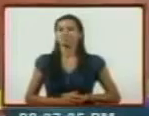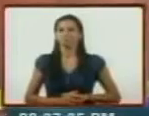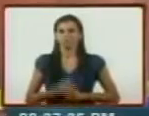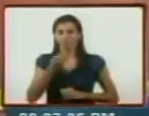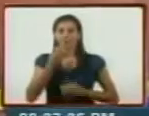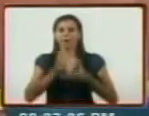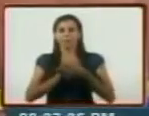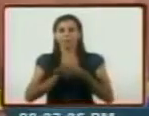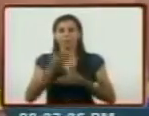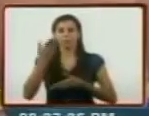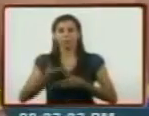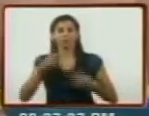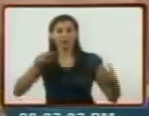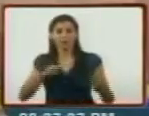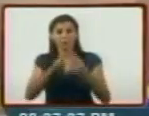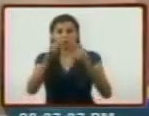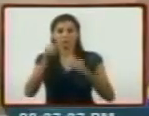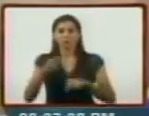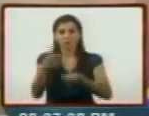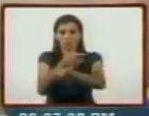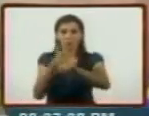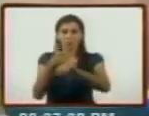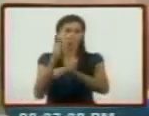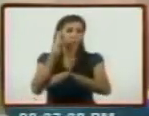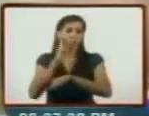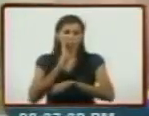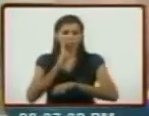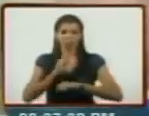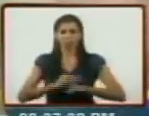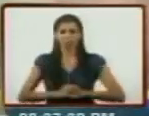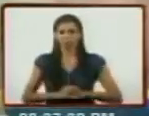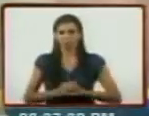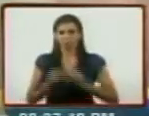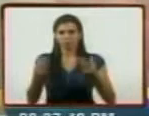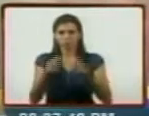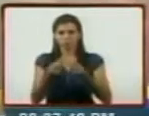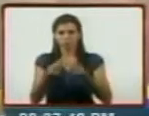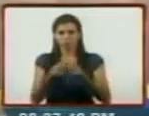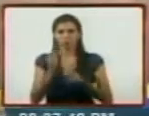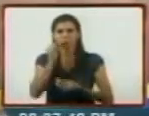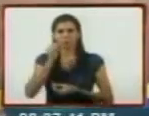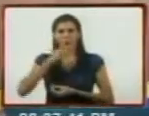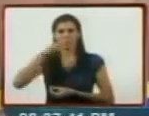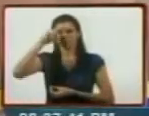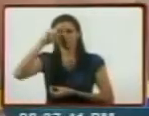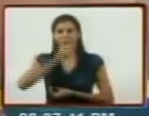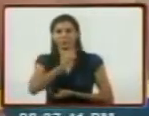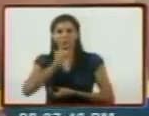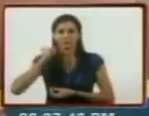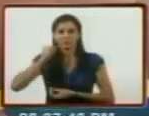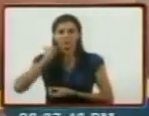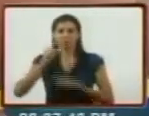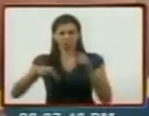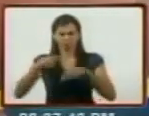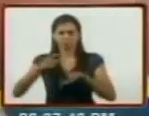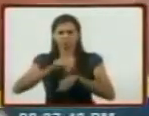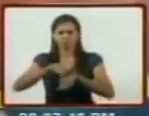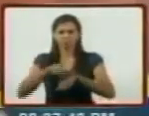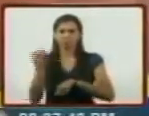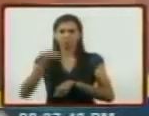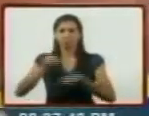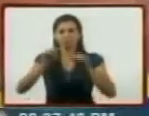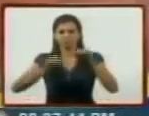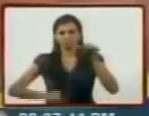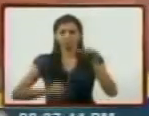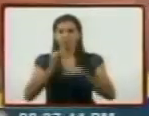Bien, amigos, importante encuentro del gobierno bolivariano con el cardenal Maronita Bechara Botos. Por supuesto, más adelante estaremos ampliando esta y